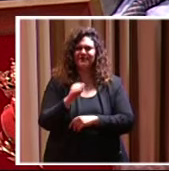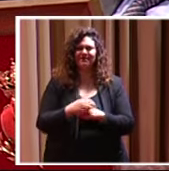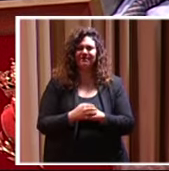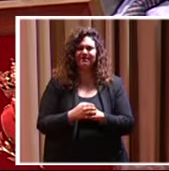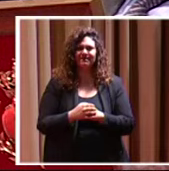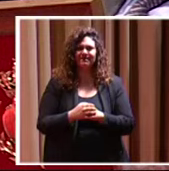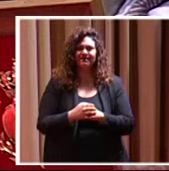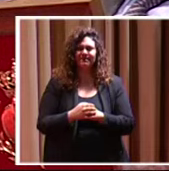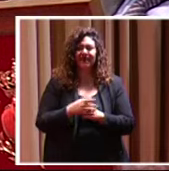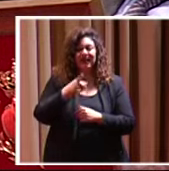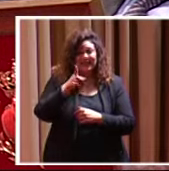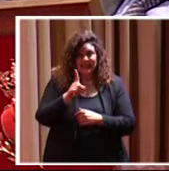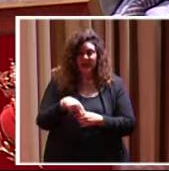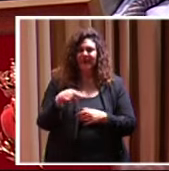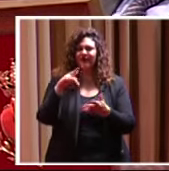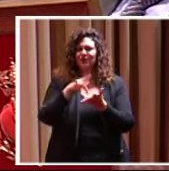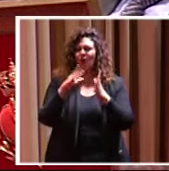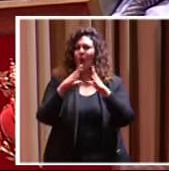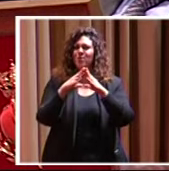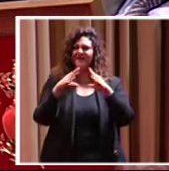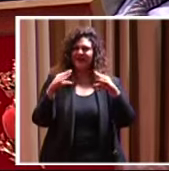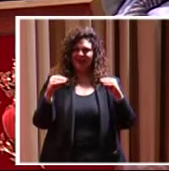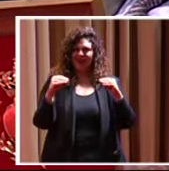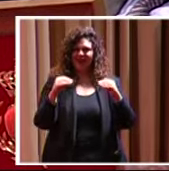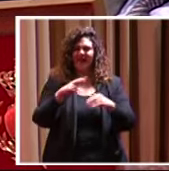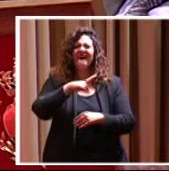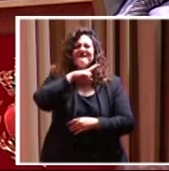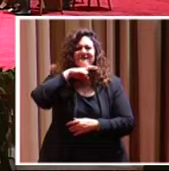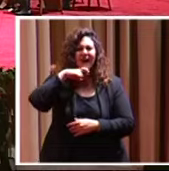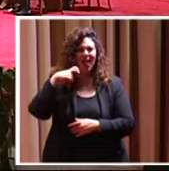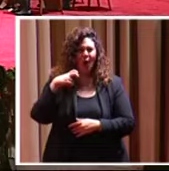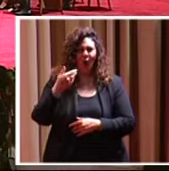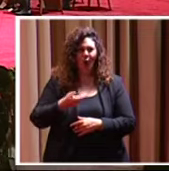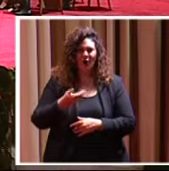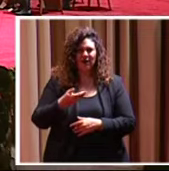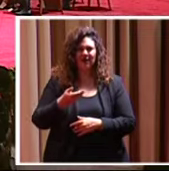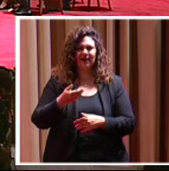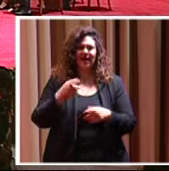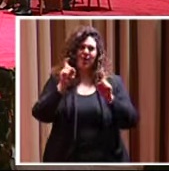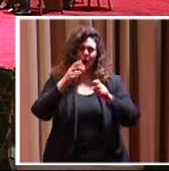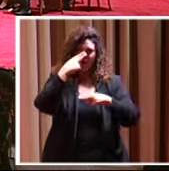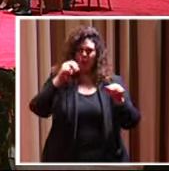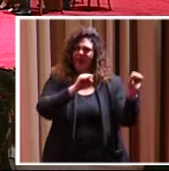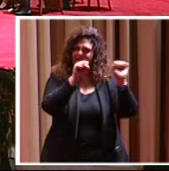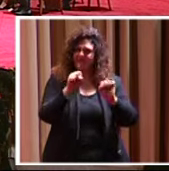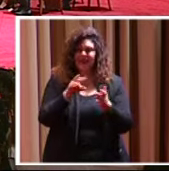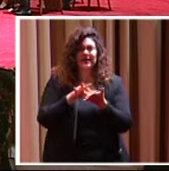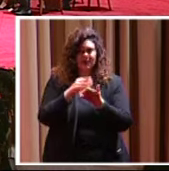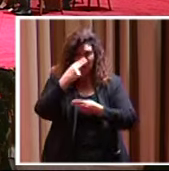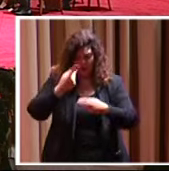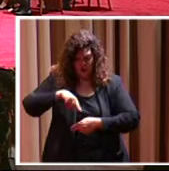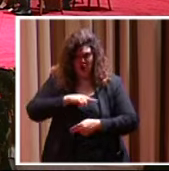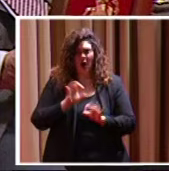Como entendemos también en la universidad, ese valor que hacemos de la defensa de la educación pública, del servicio público que